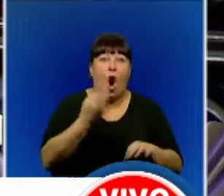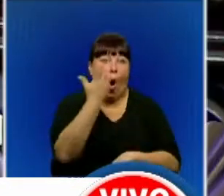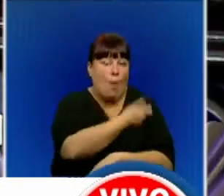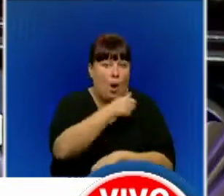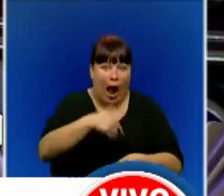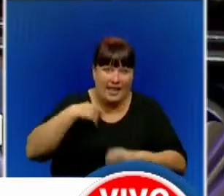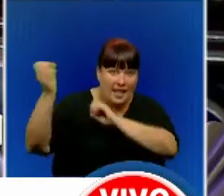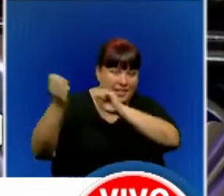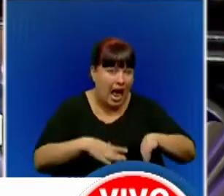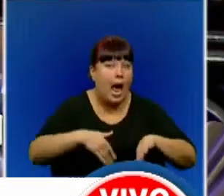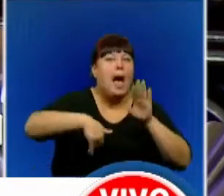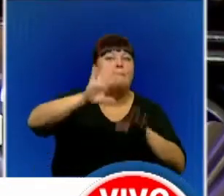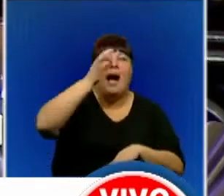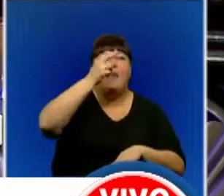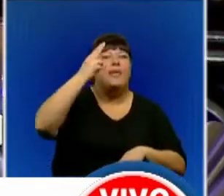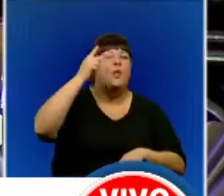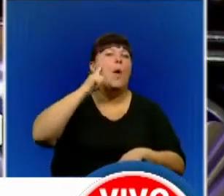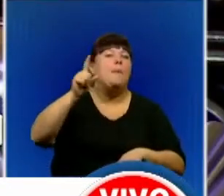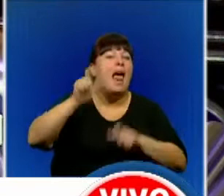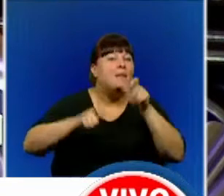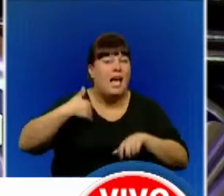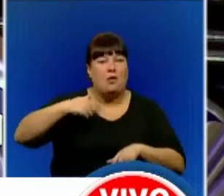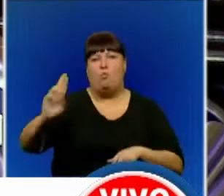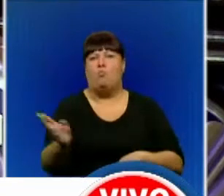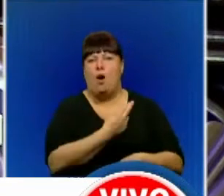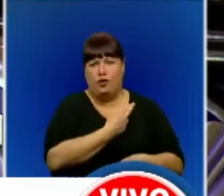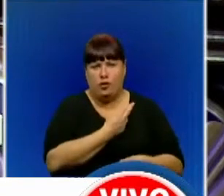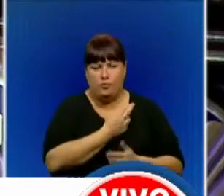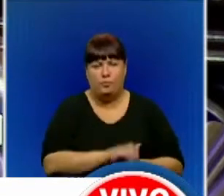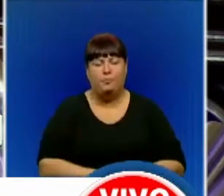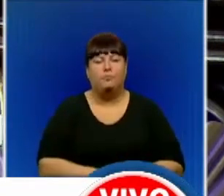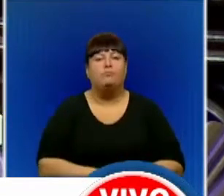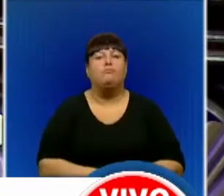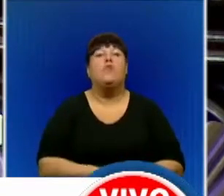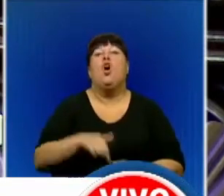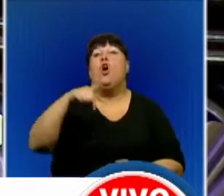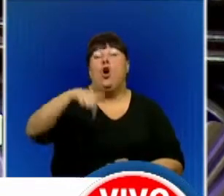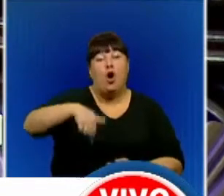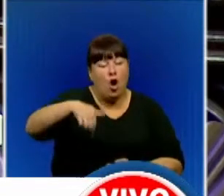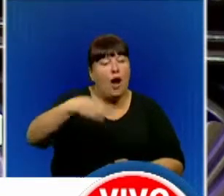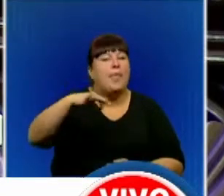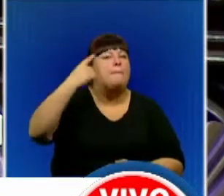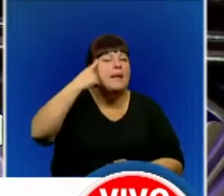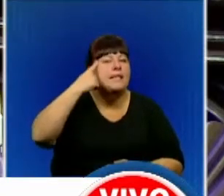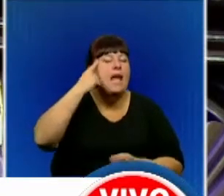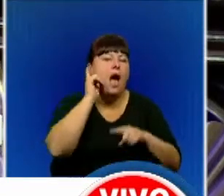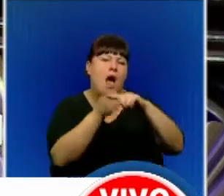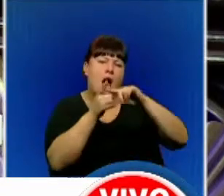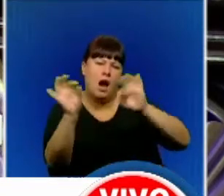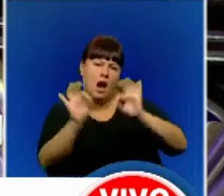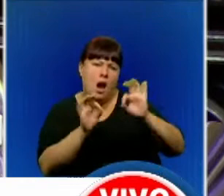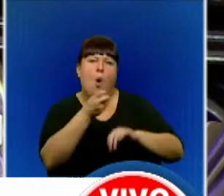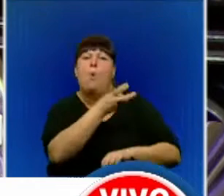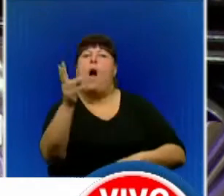al país más de 29 mil argentinos. Y hoy tenemos que pensar y sacar cuentas de